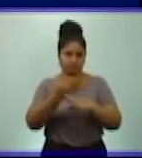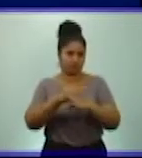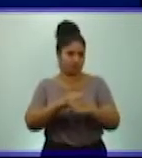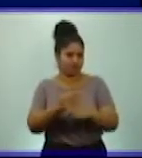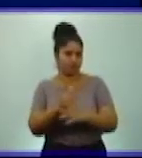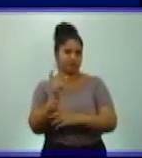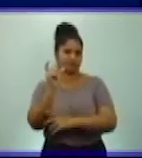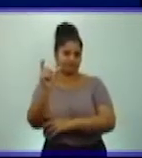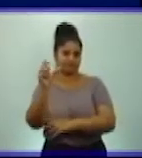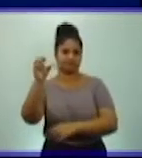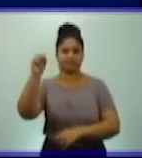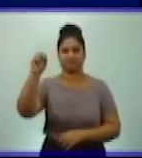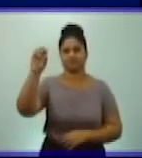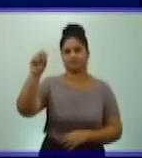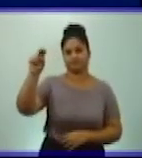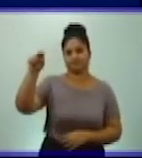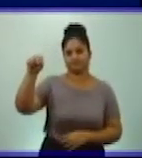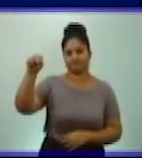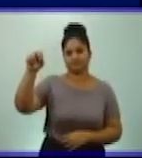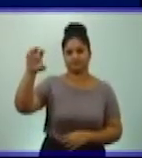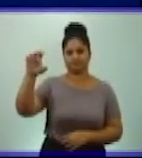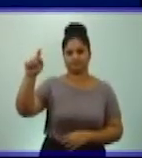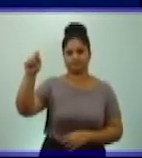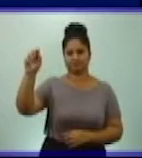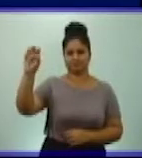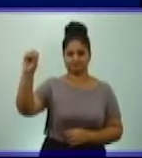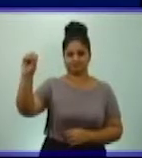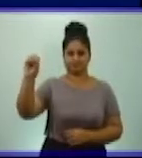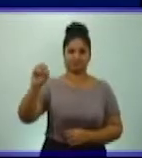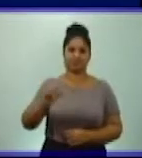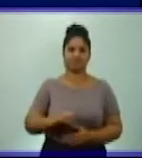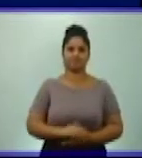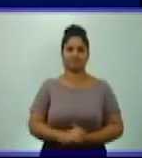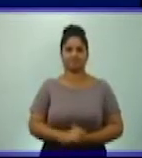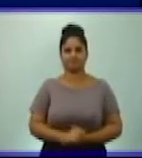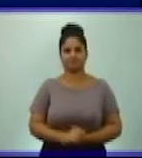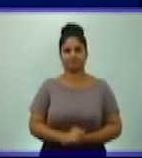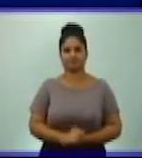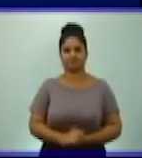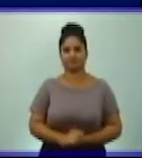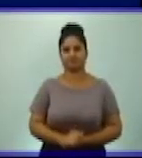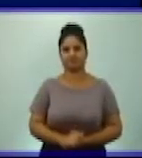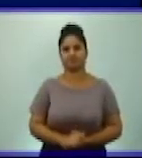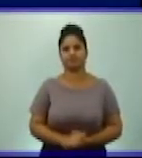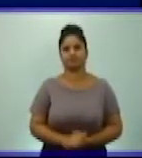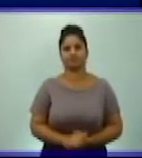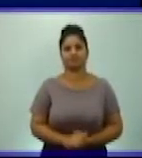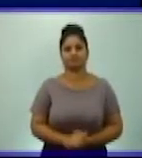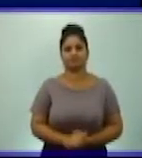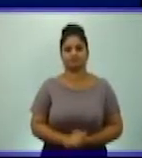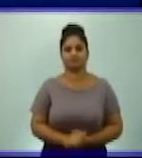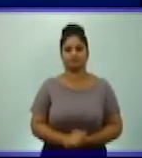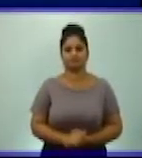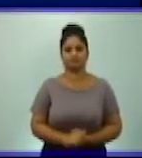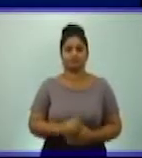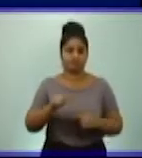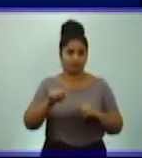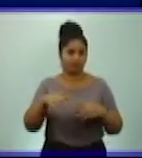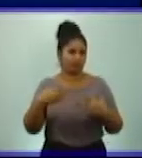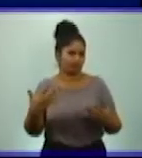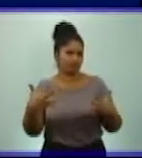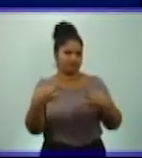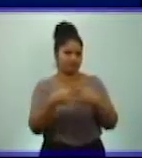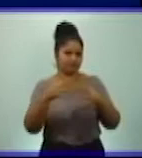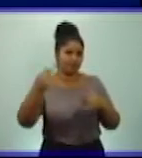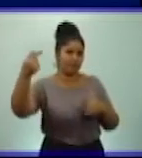versos respectivamente. En cada uno de los cuartetos riman, por regla general, el primer verso con el cuarto y